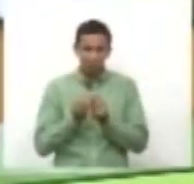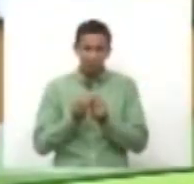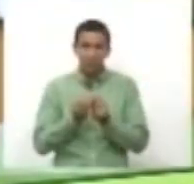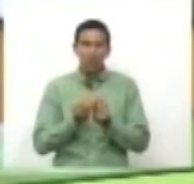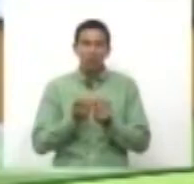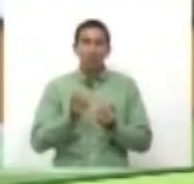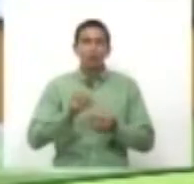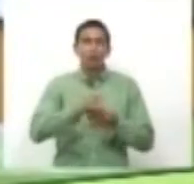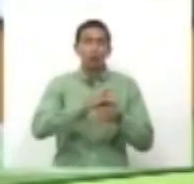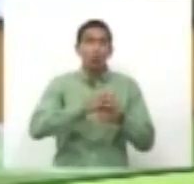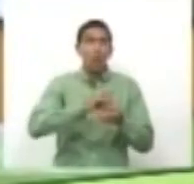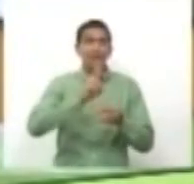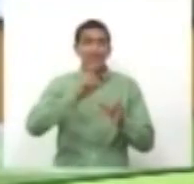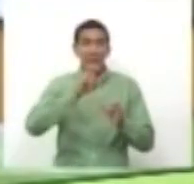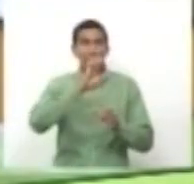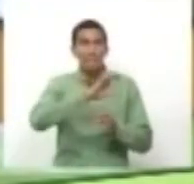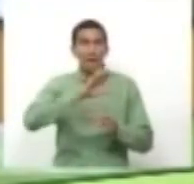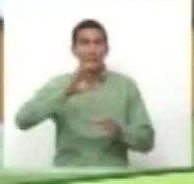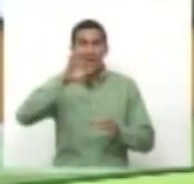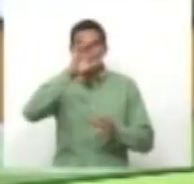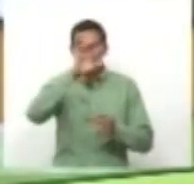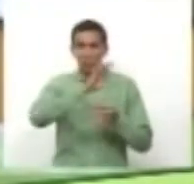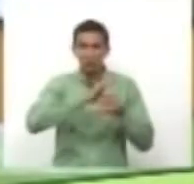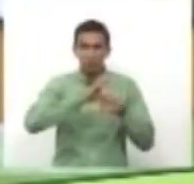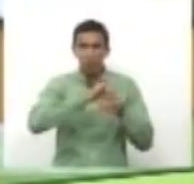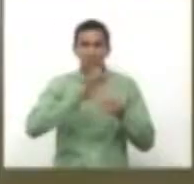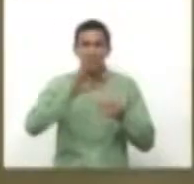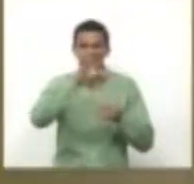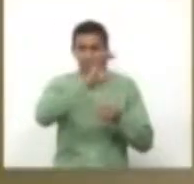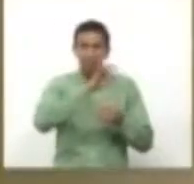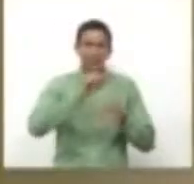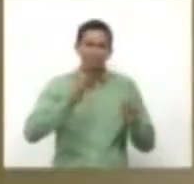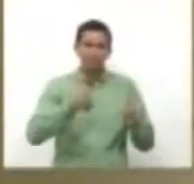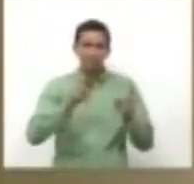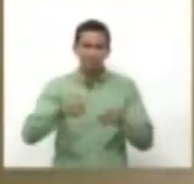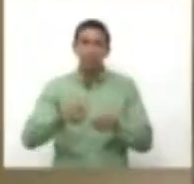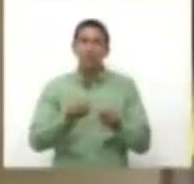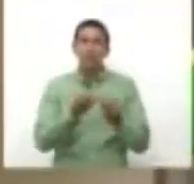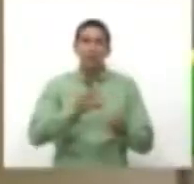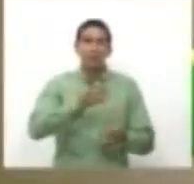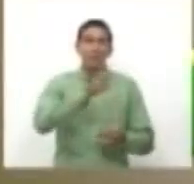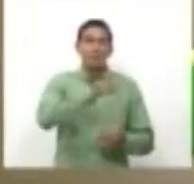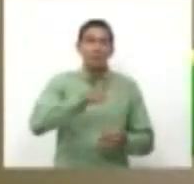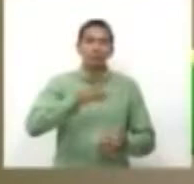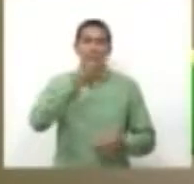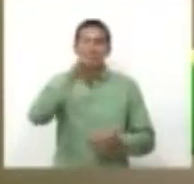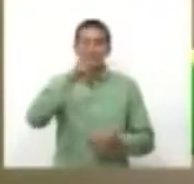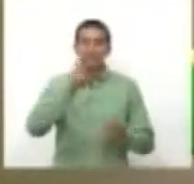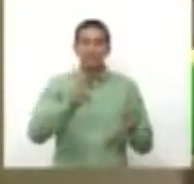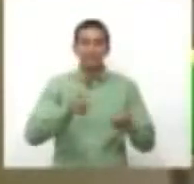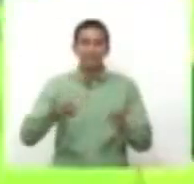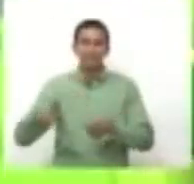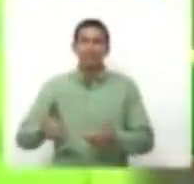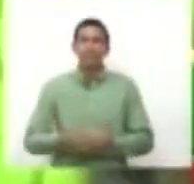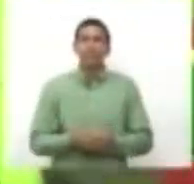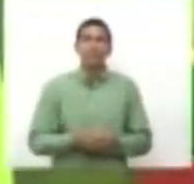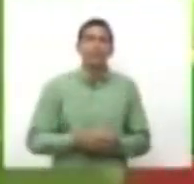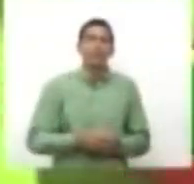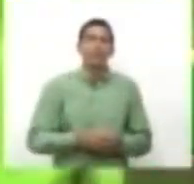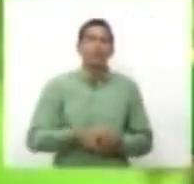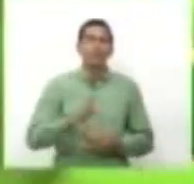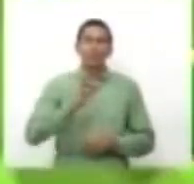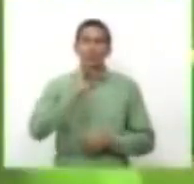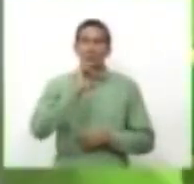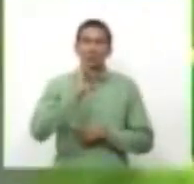7 ciudades del país. 13 personas fueron capturadas. La operación Jinete, que contó con el apoyo de la DEA y de la Interpol,